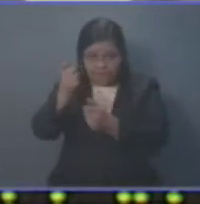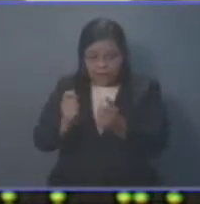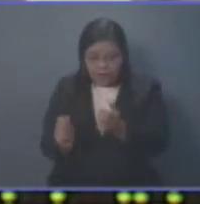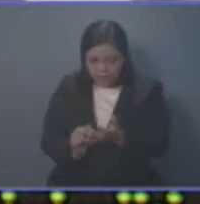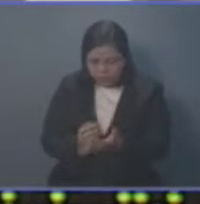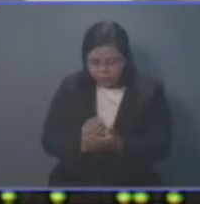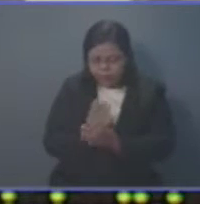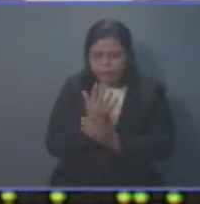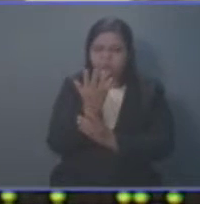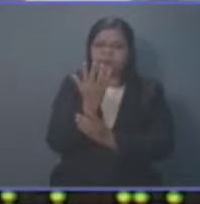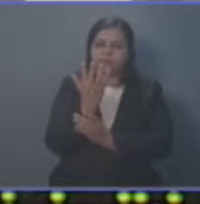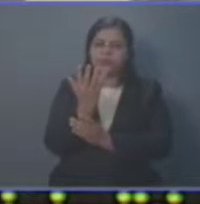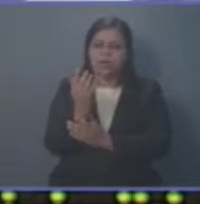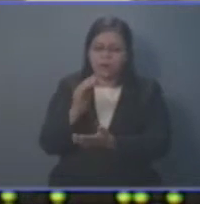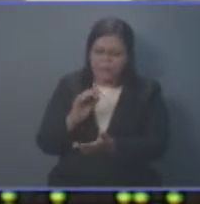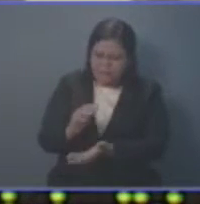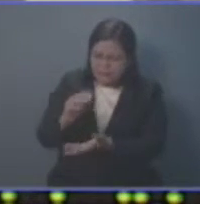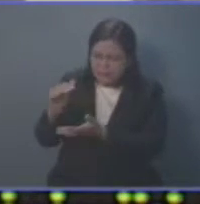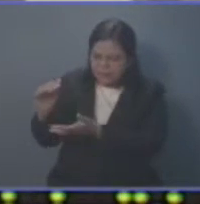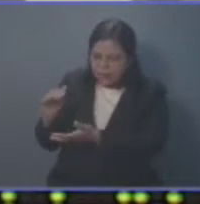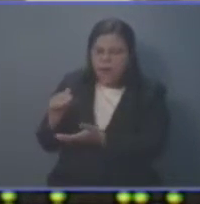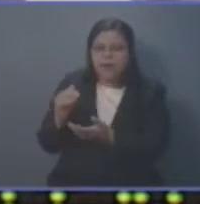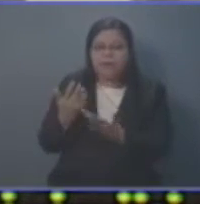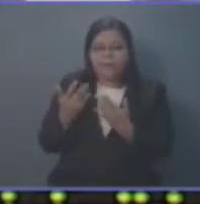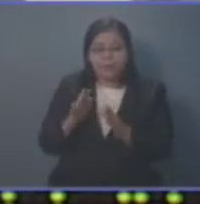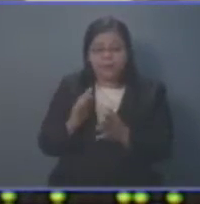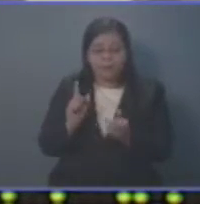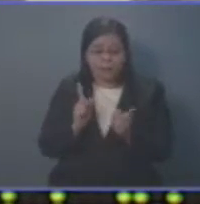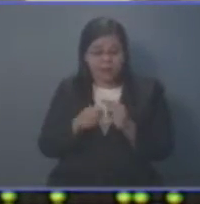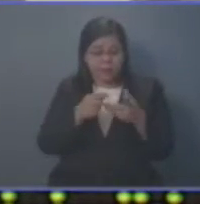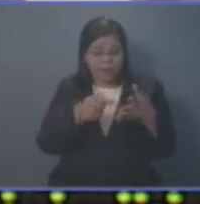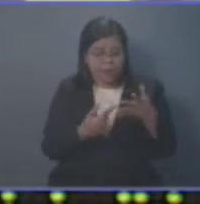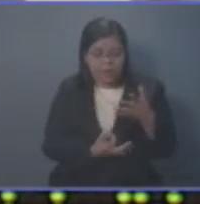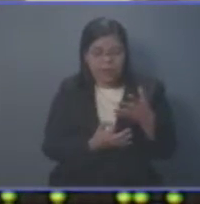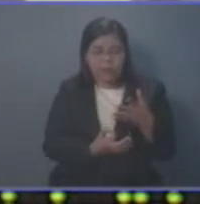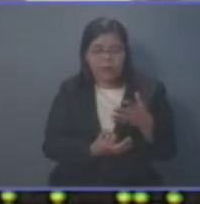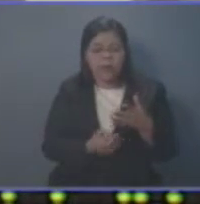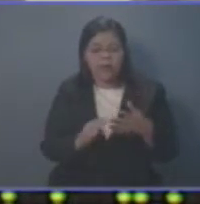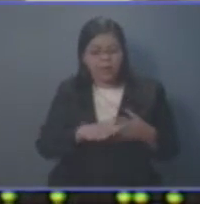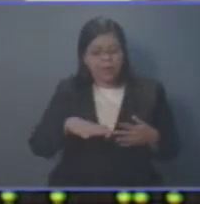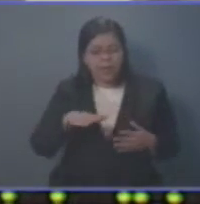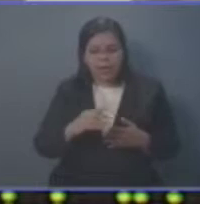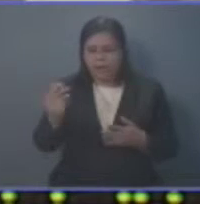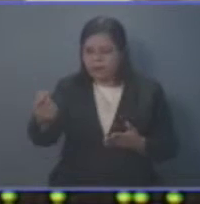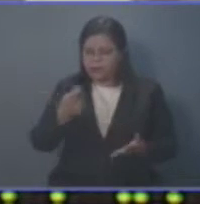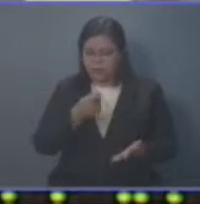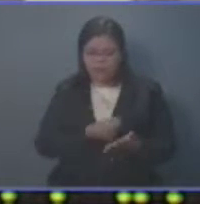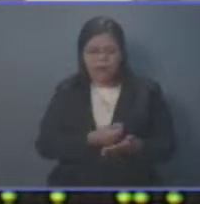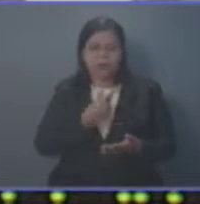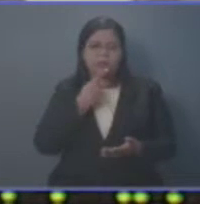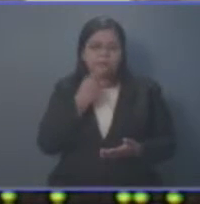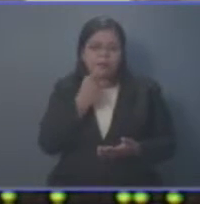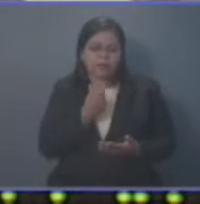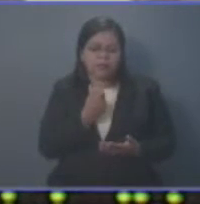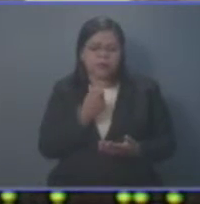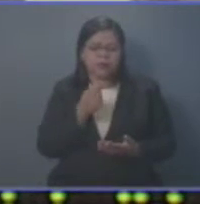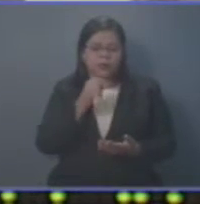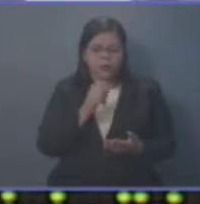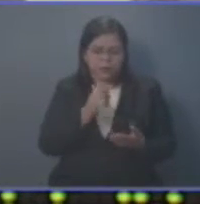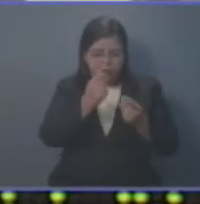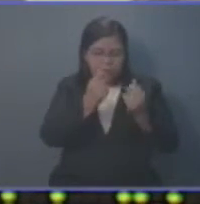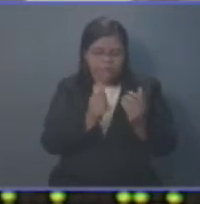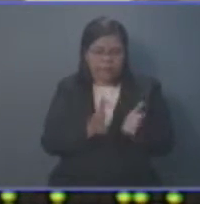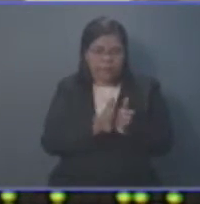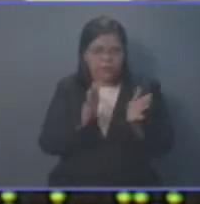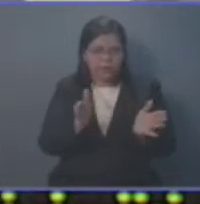requiere modificar la ley del presupuesto vigente en la parte correspondiente a los ingresos y egresos con fuentes de financiamiento del Fondo General